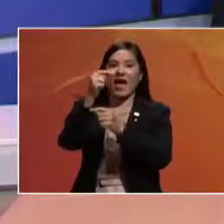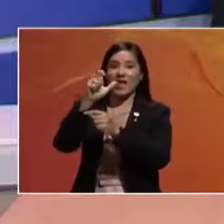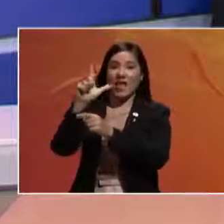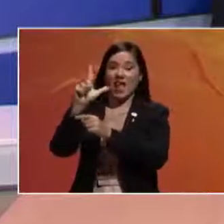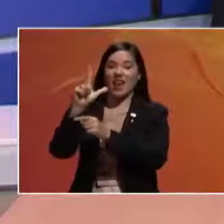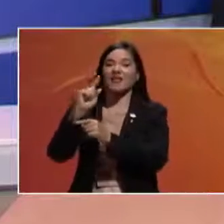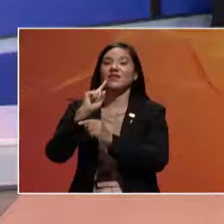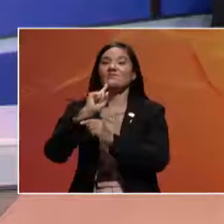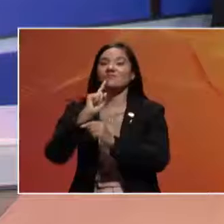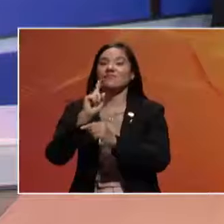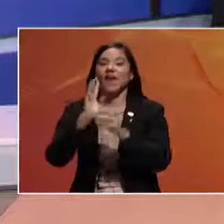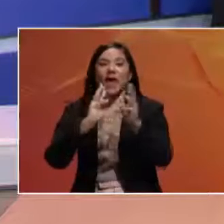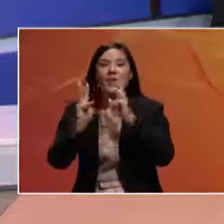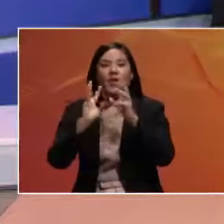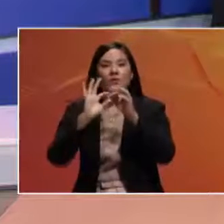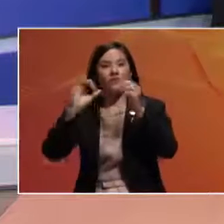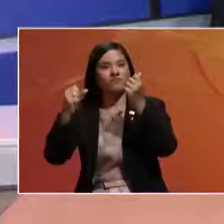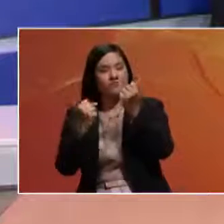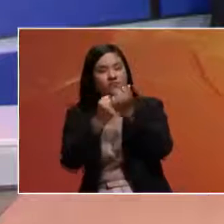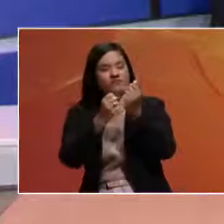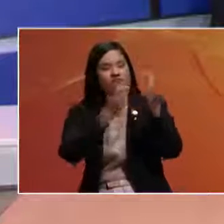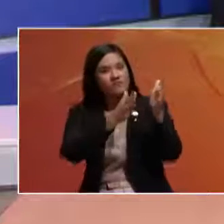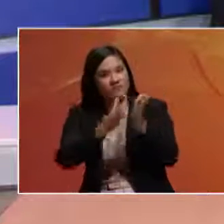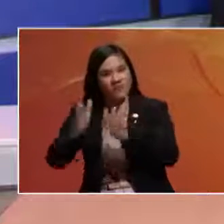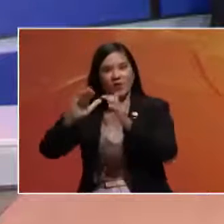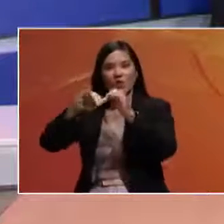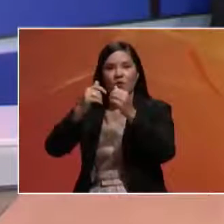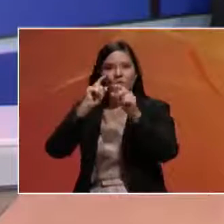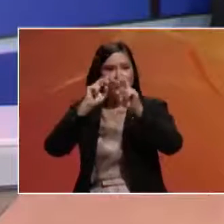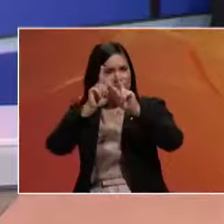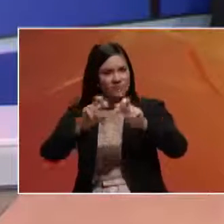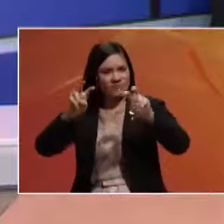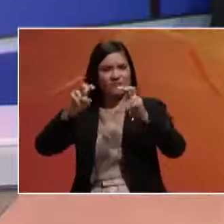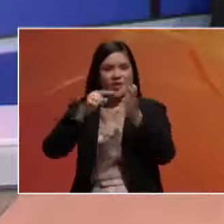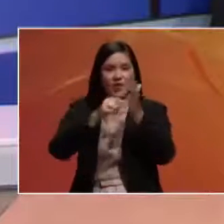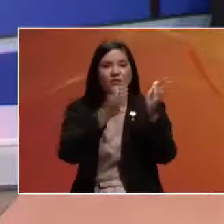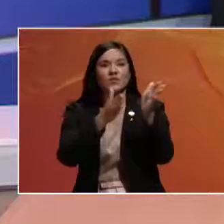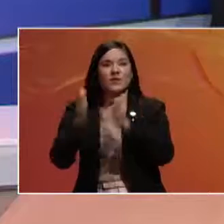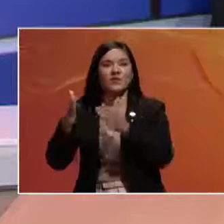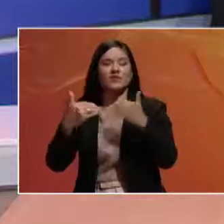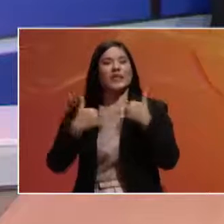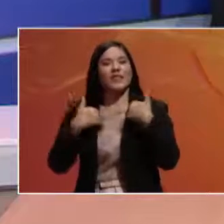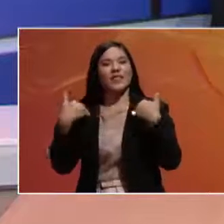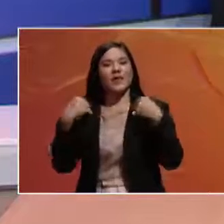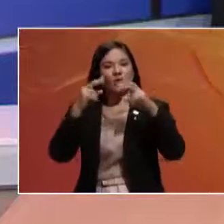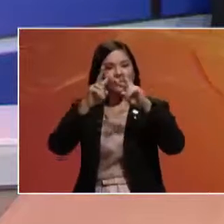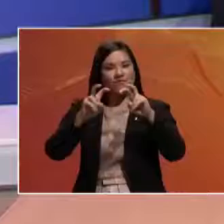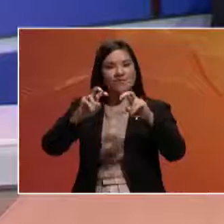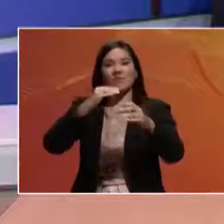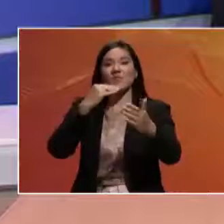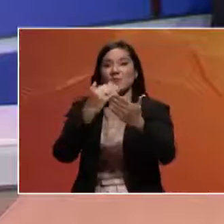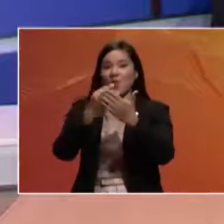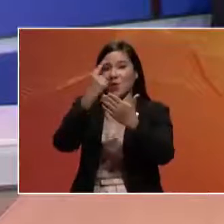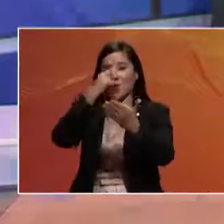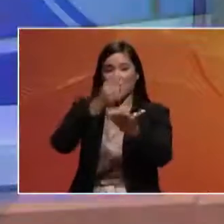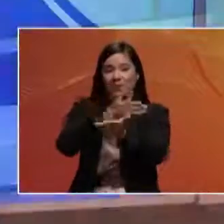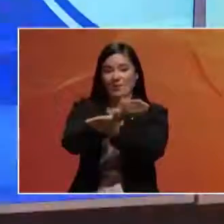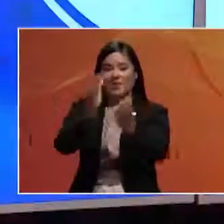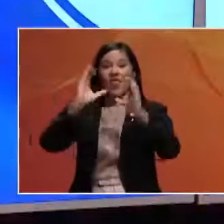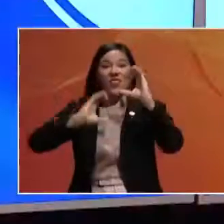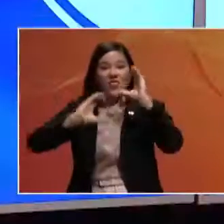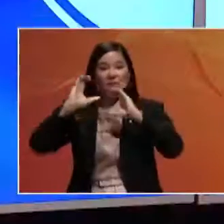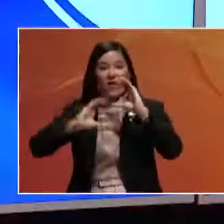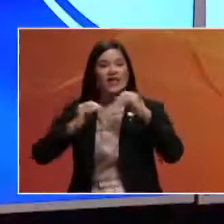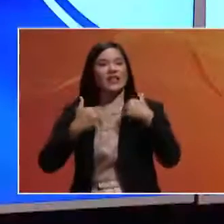la profesionalización y claro cómo se evalúan esos procesos tenemos un contenido sumamente interesante también en nuestro debate